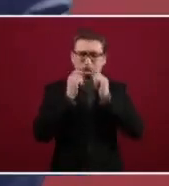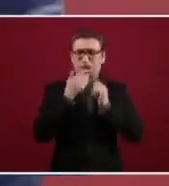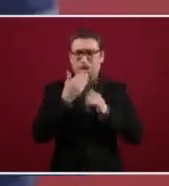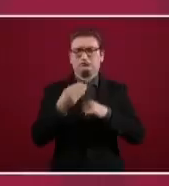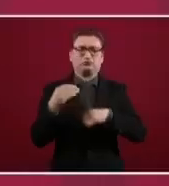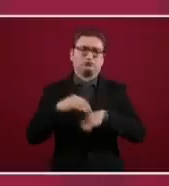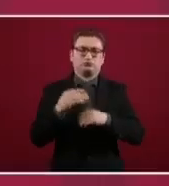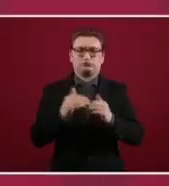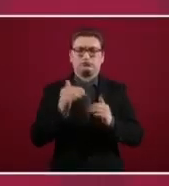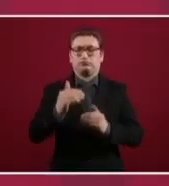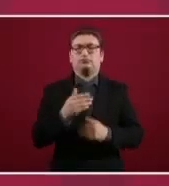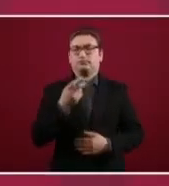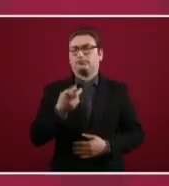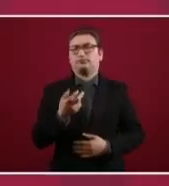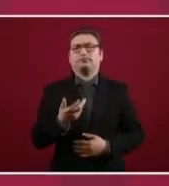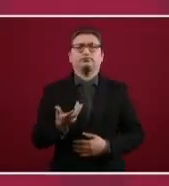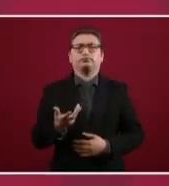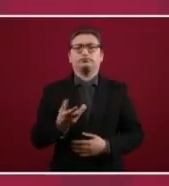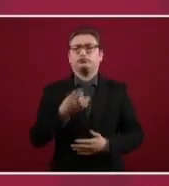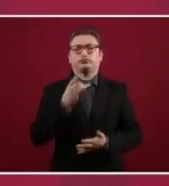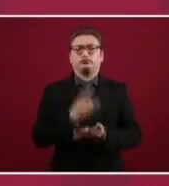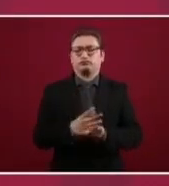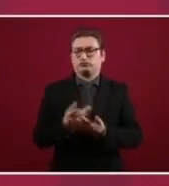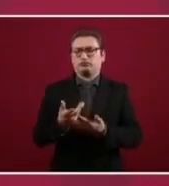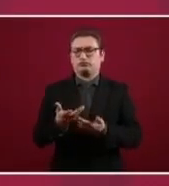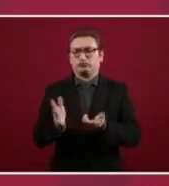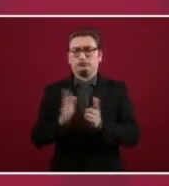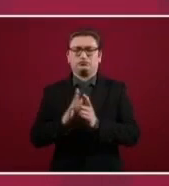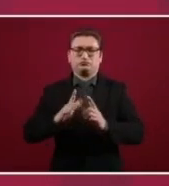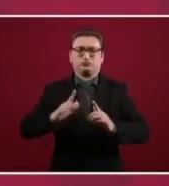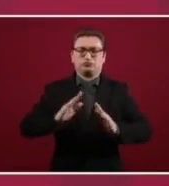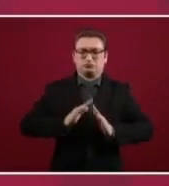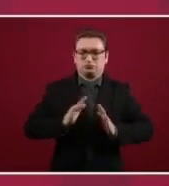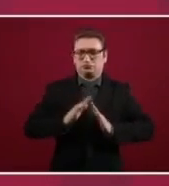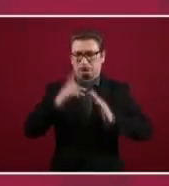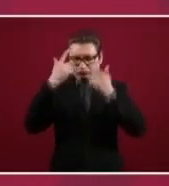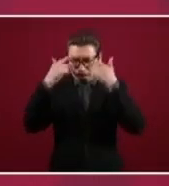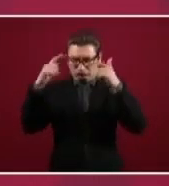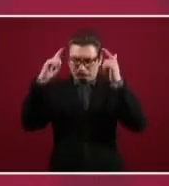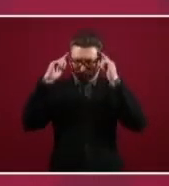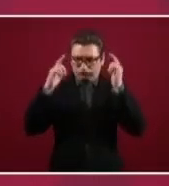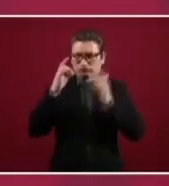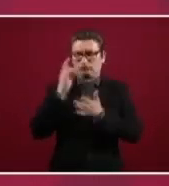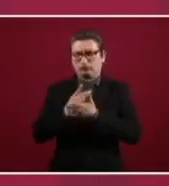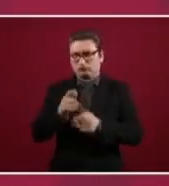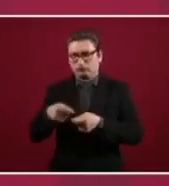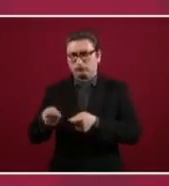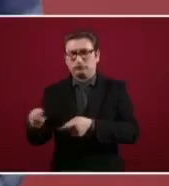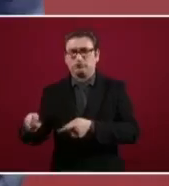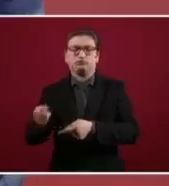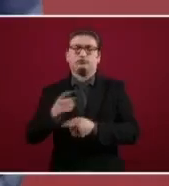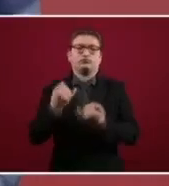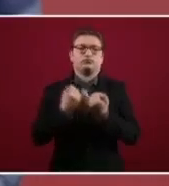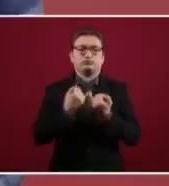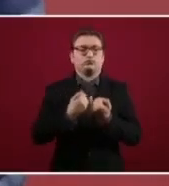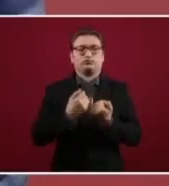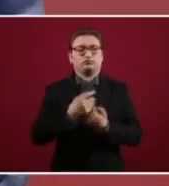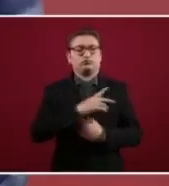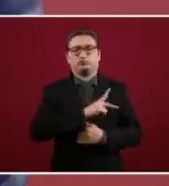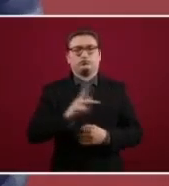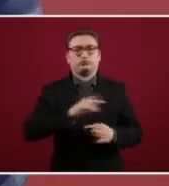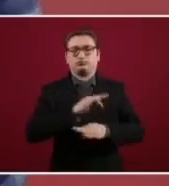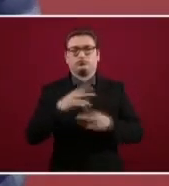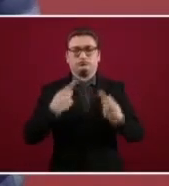sólo para los marinos y los soldados que son pueblo uniformado sino para todos los